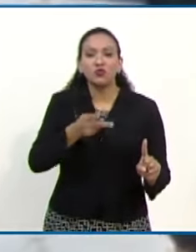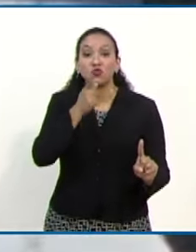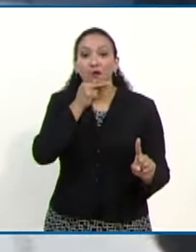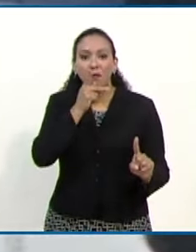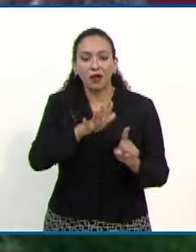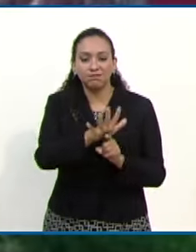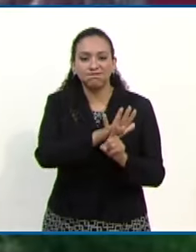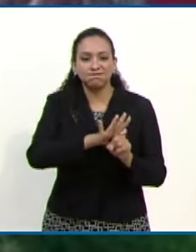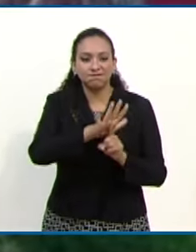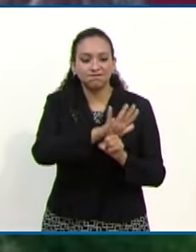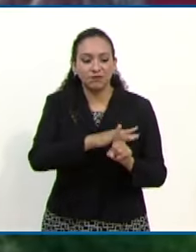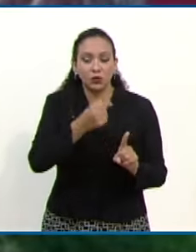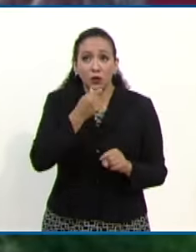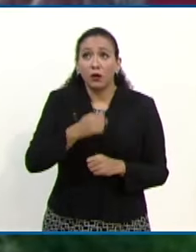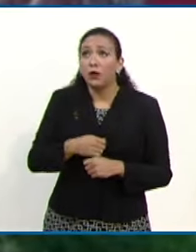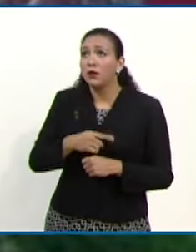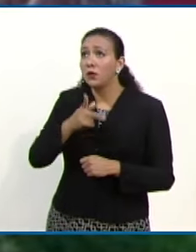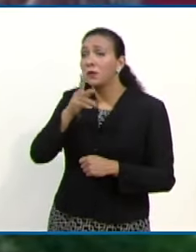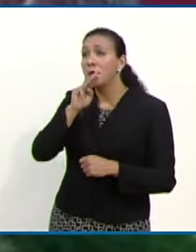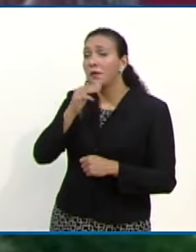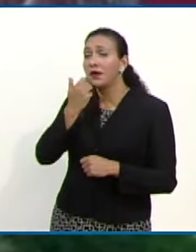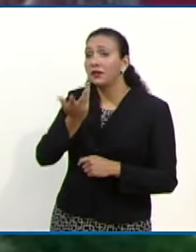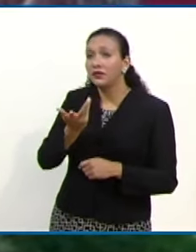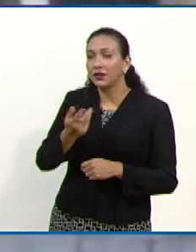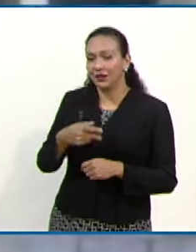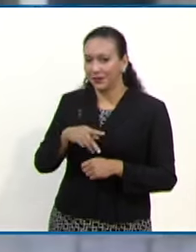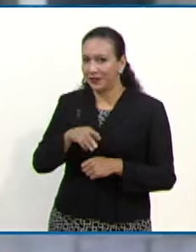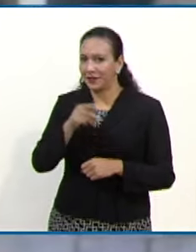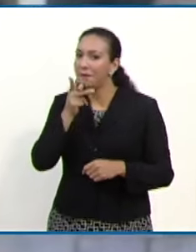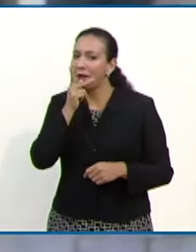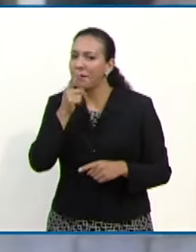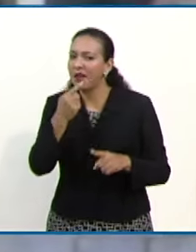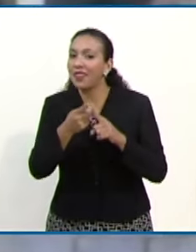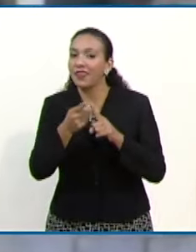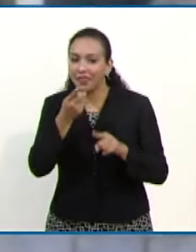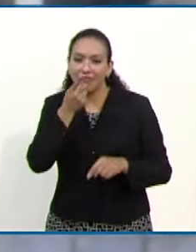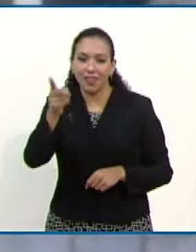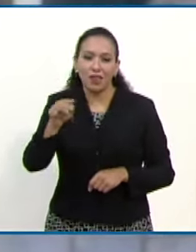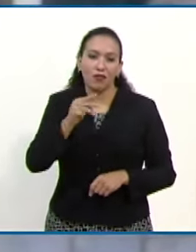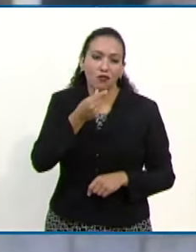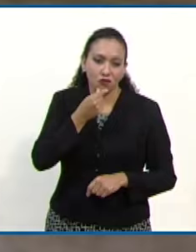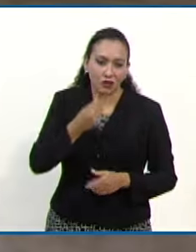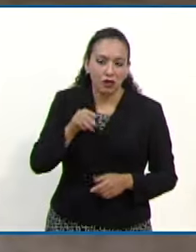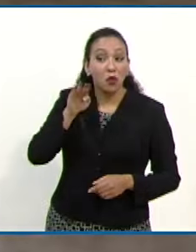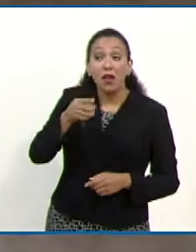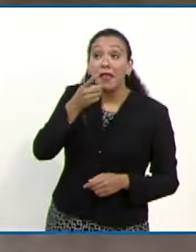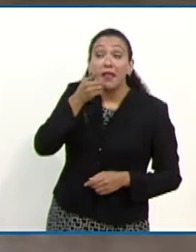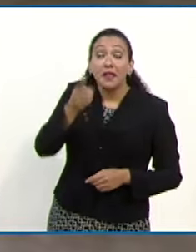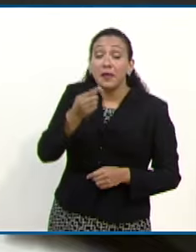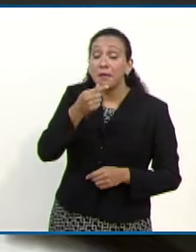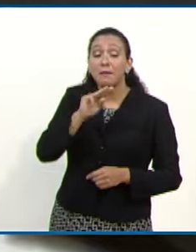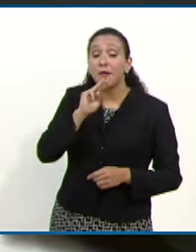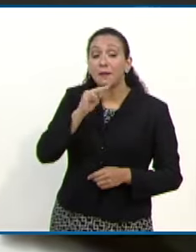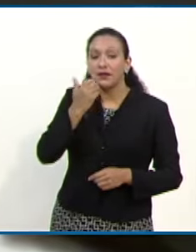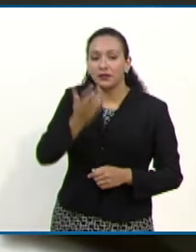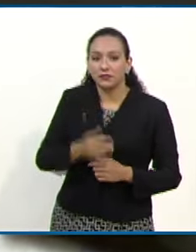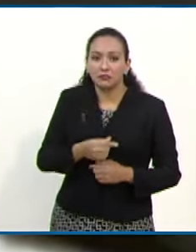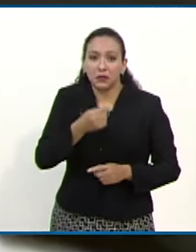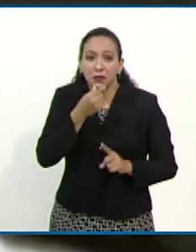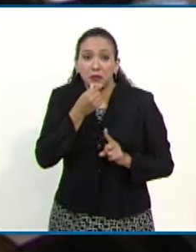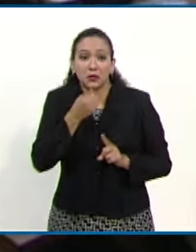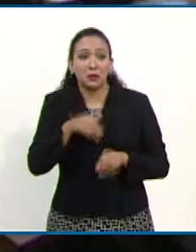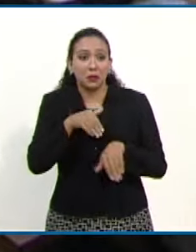del padre respecto de la figura materna. La sentencia explica al niño en formato sencillo y accesible el